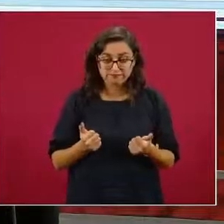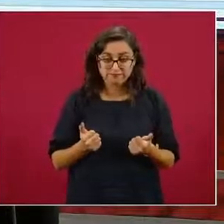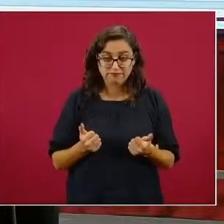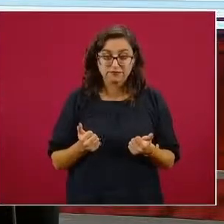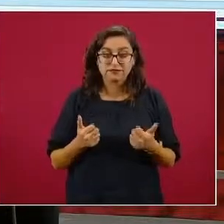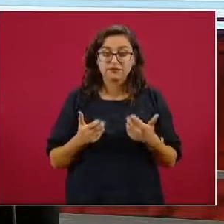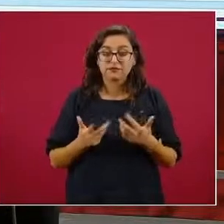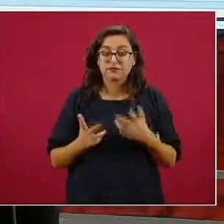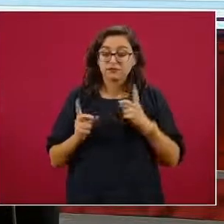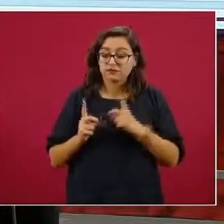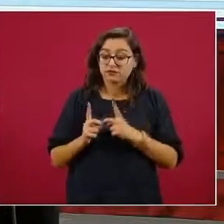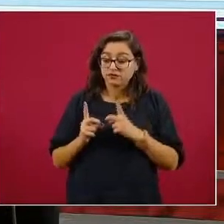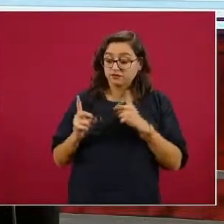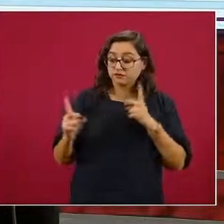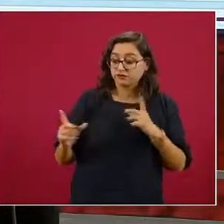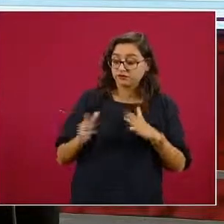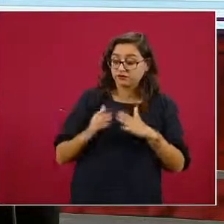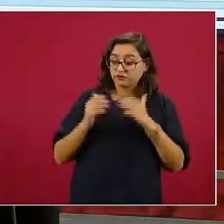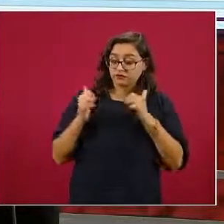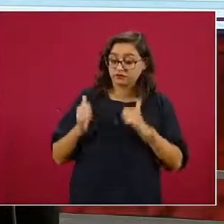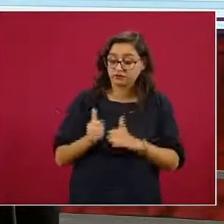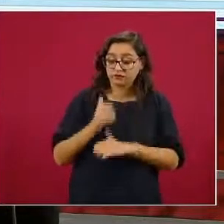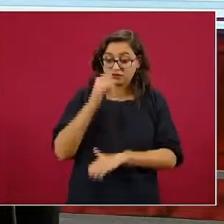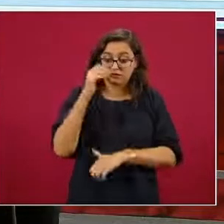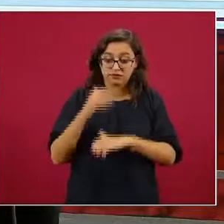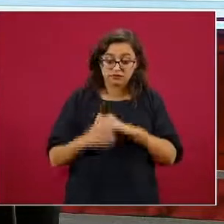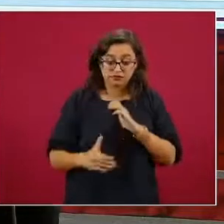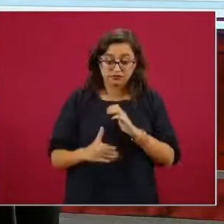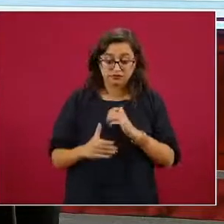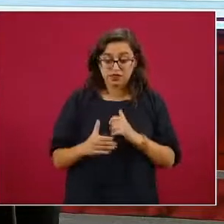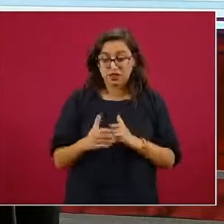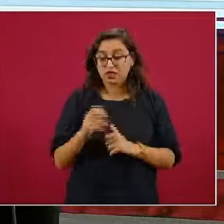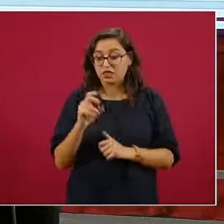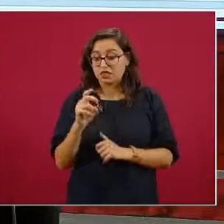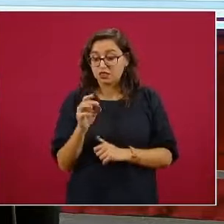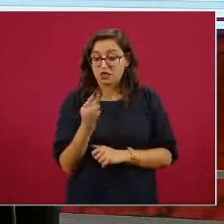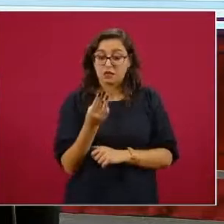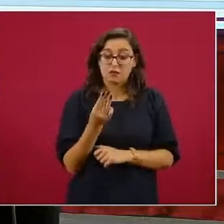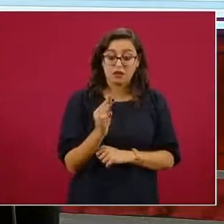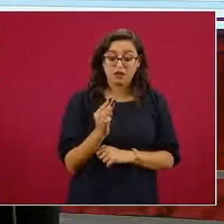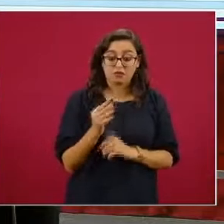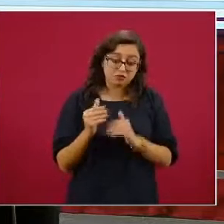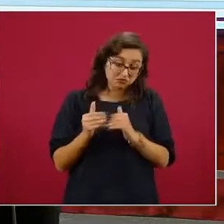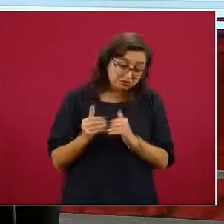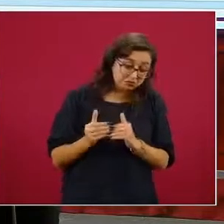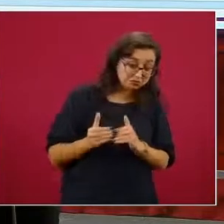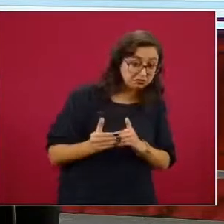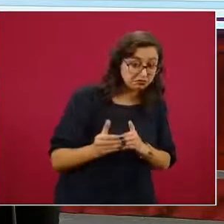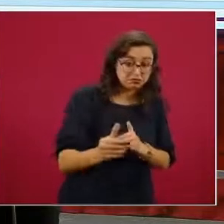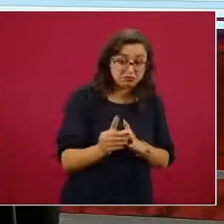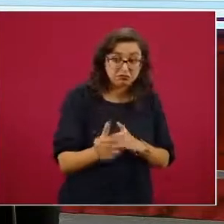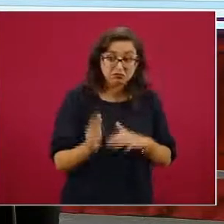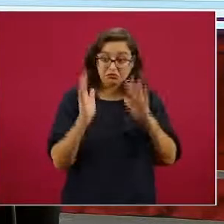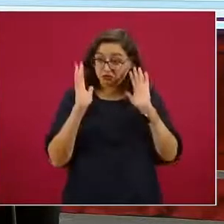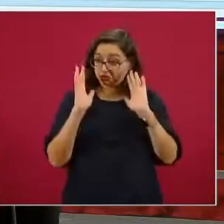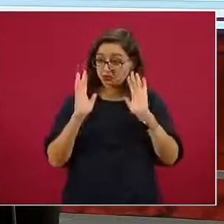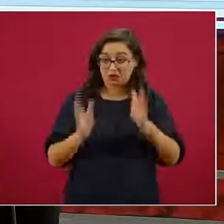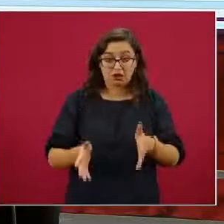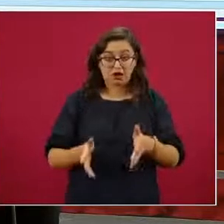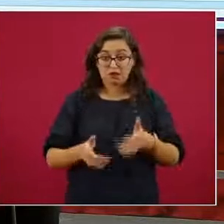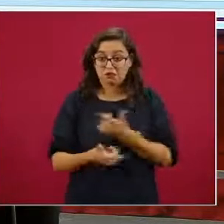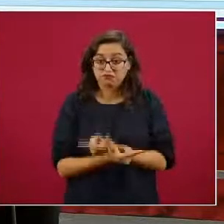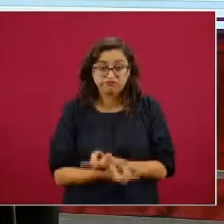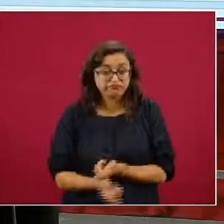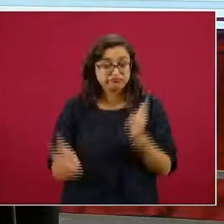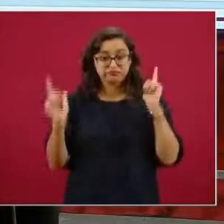la jornada concluyó el 30 de mayo, esto es cierto, pero de que a partir de ahí ya no había intervenciones